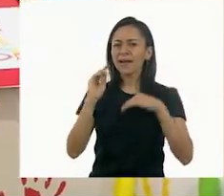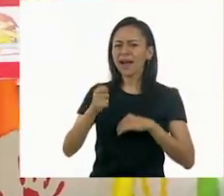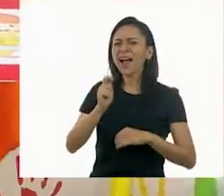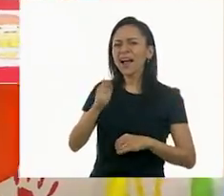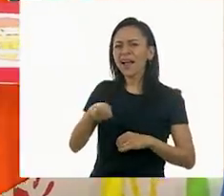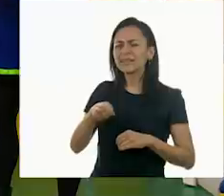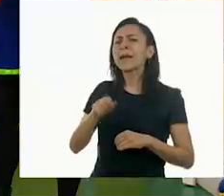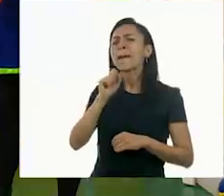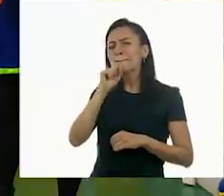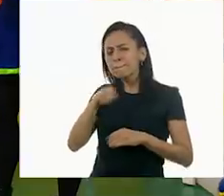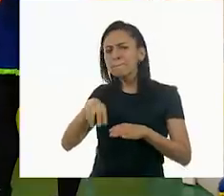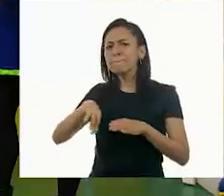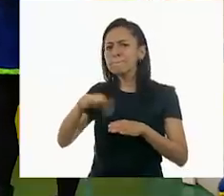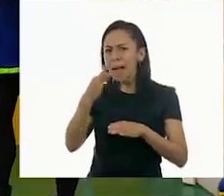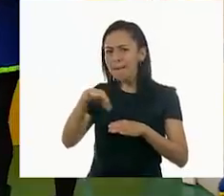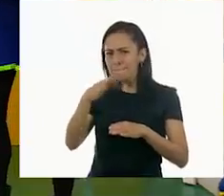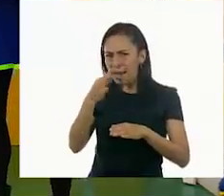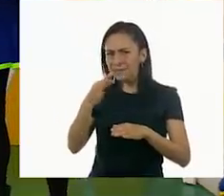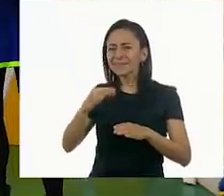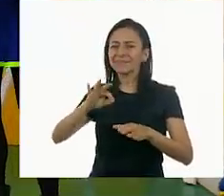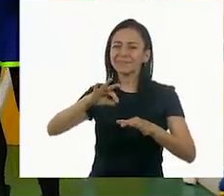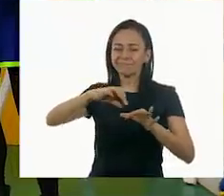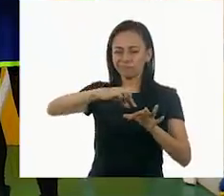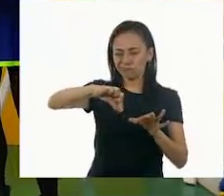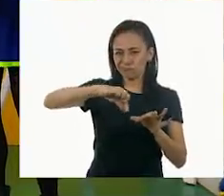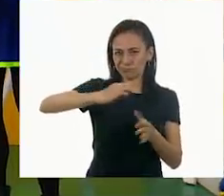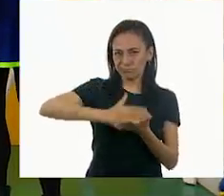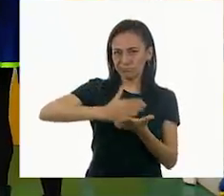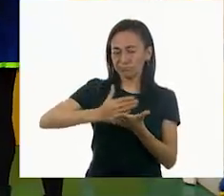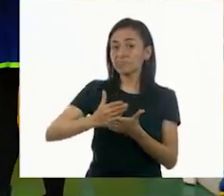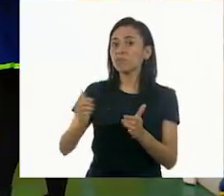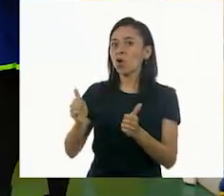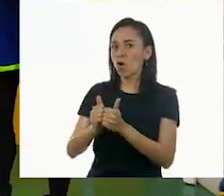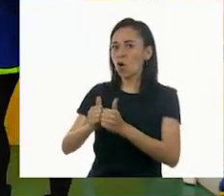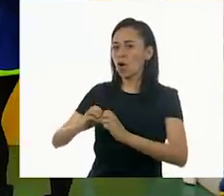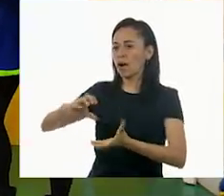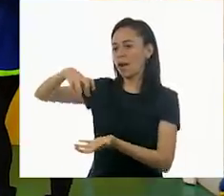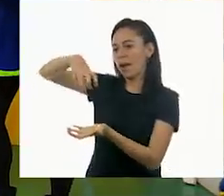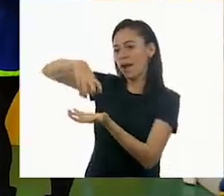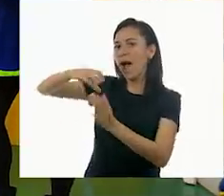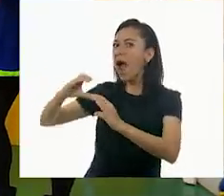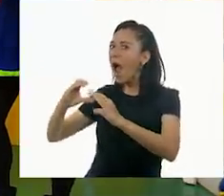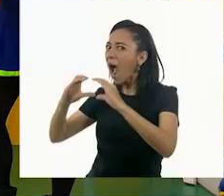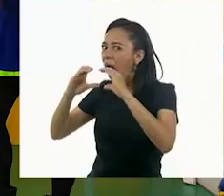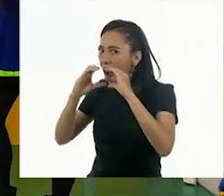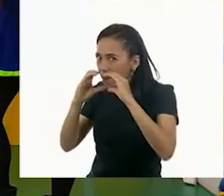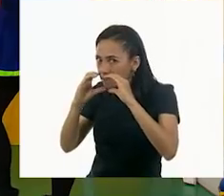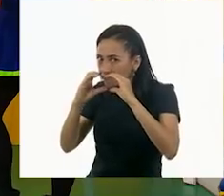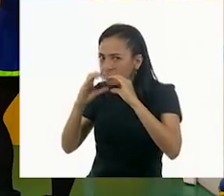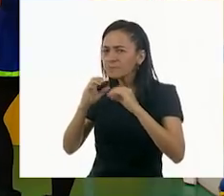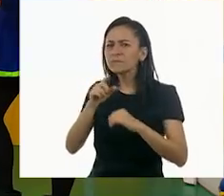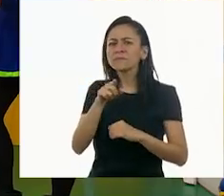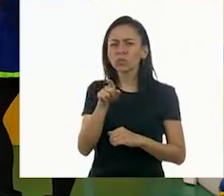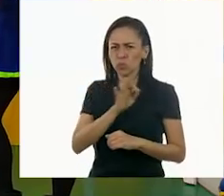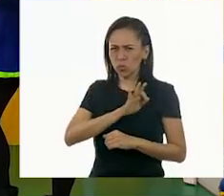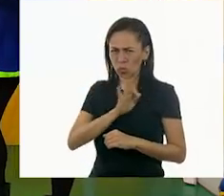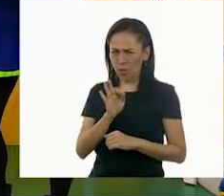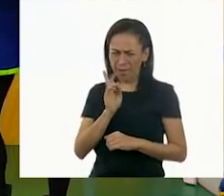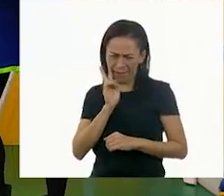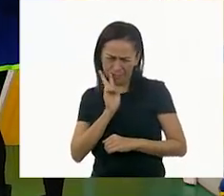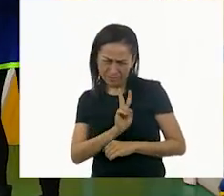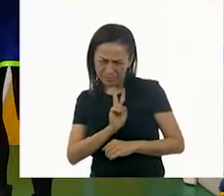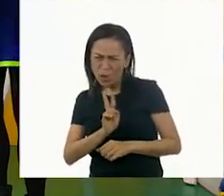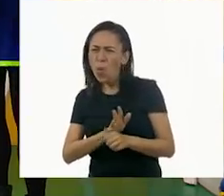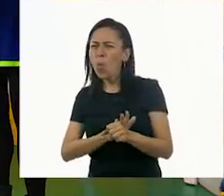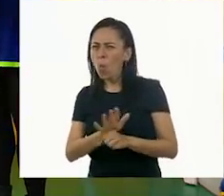¿Puedes identificar cuáles son los alimentos más saludables? Yo sé que sí.